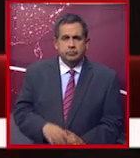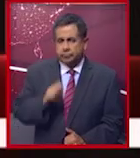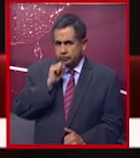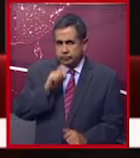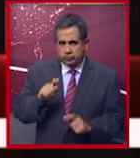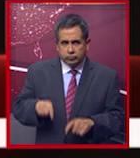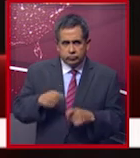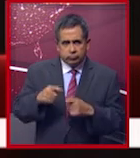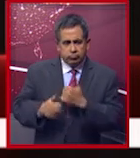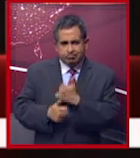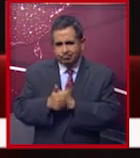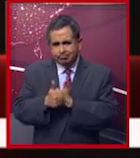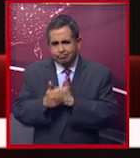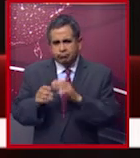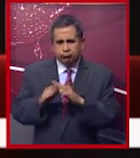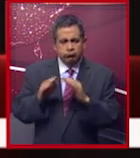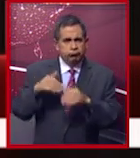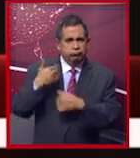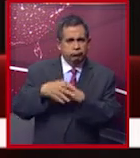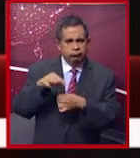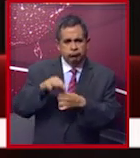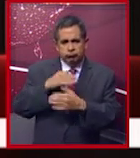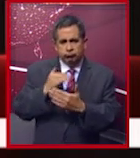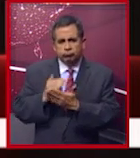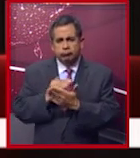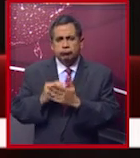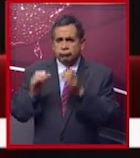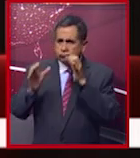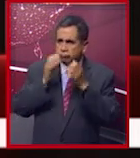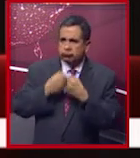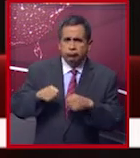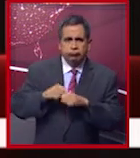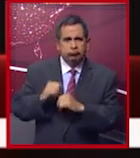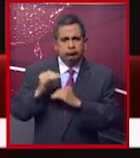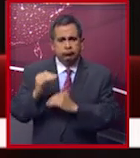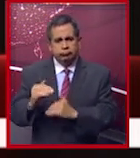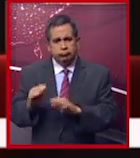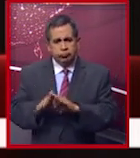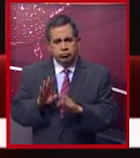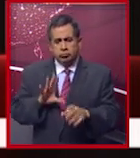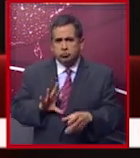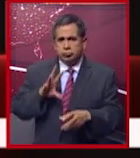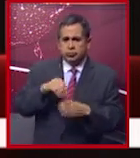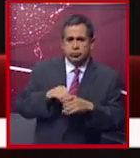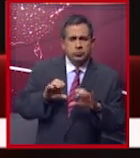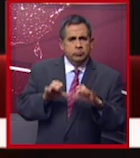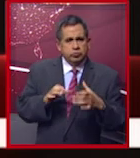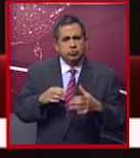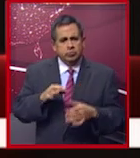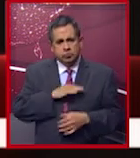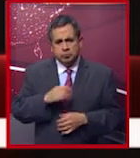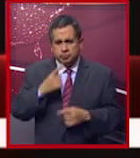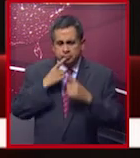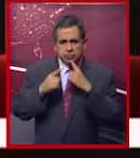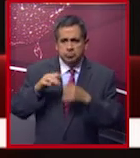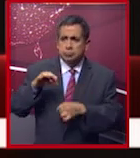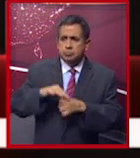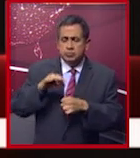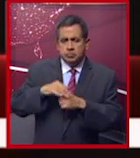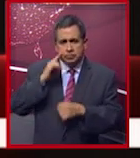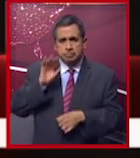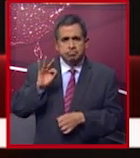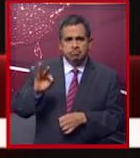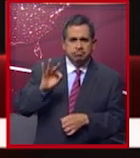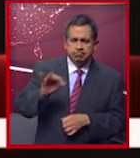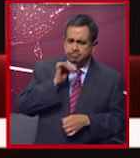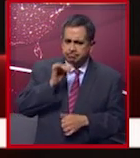en las contiendas electorales, evitando que la comunicación social pueda influir en las preferencias electorales de los